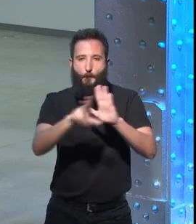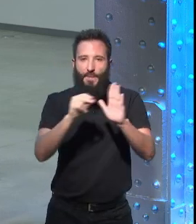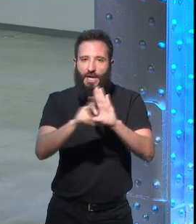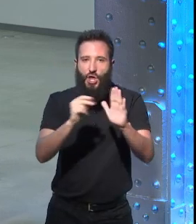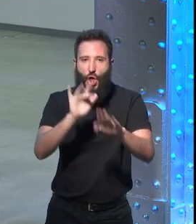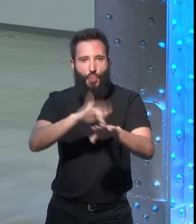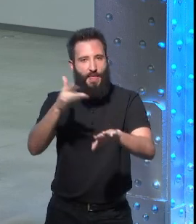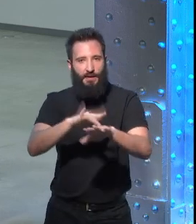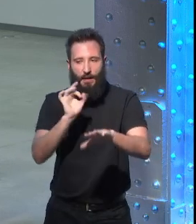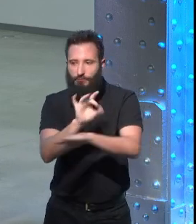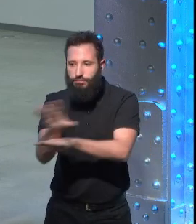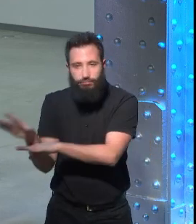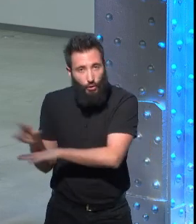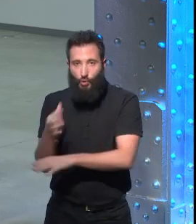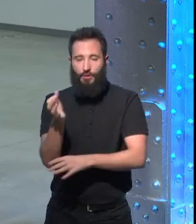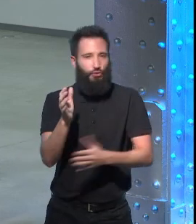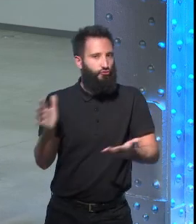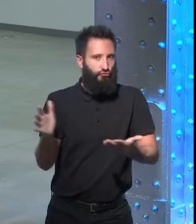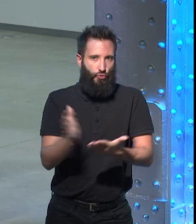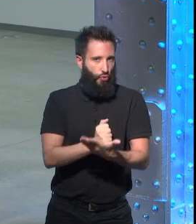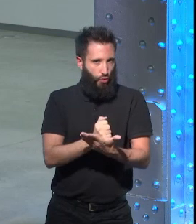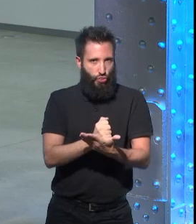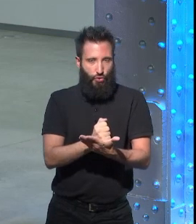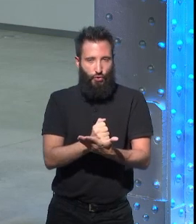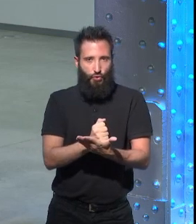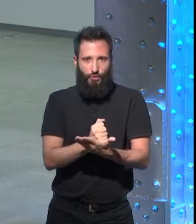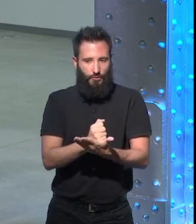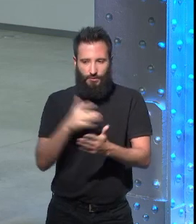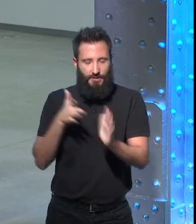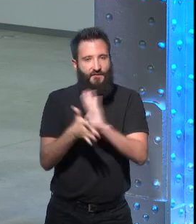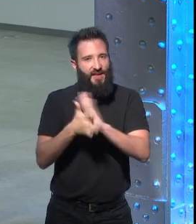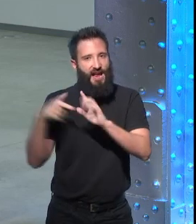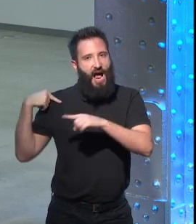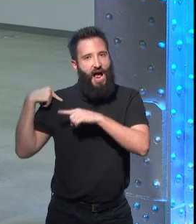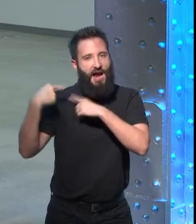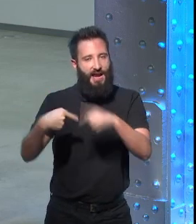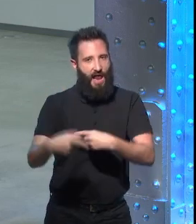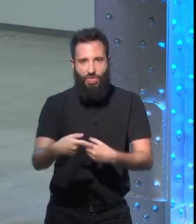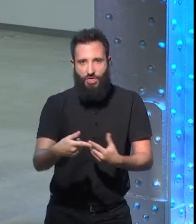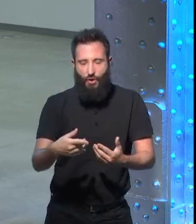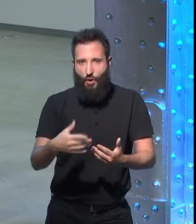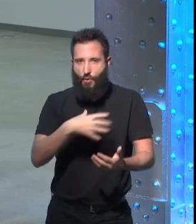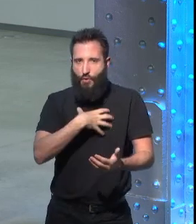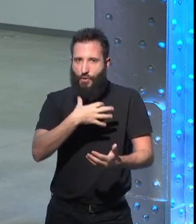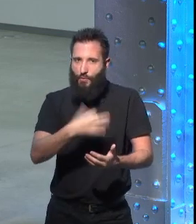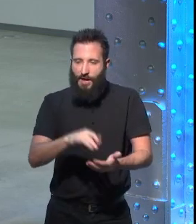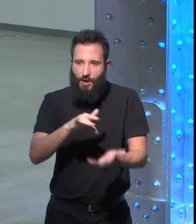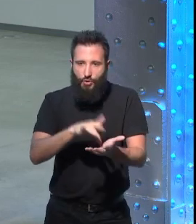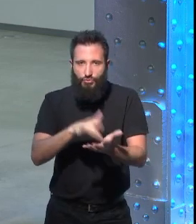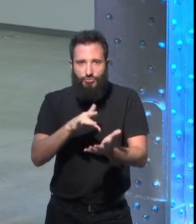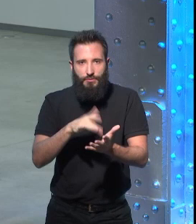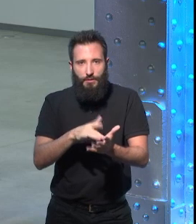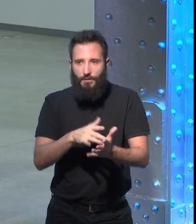digitales. Es una generación que es muy propensa a ese tipo